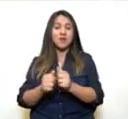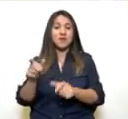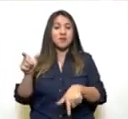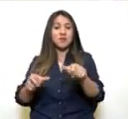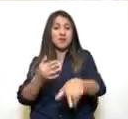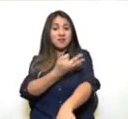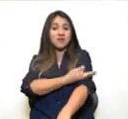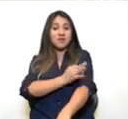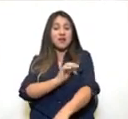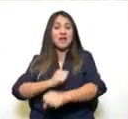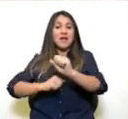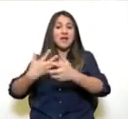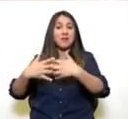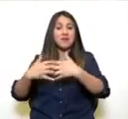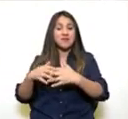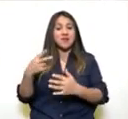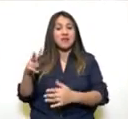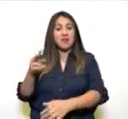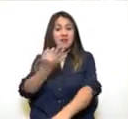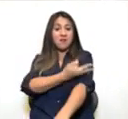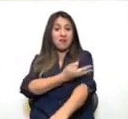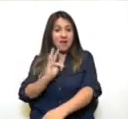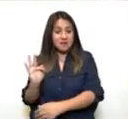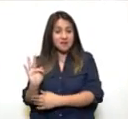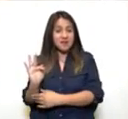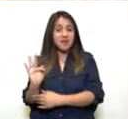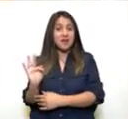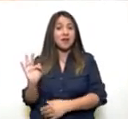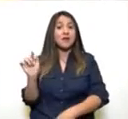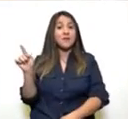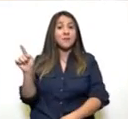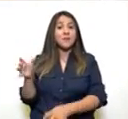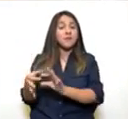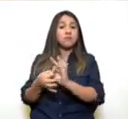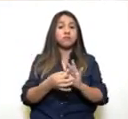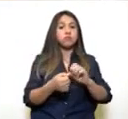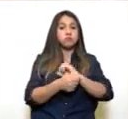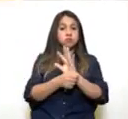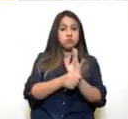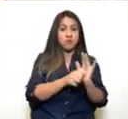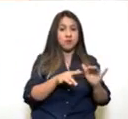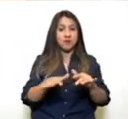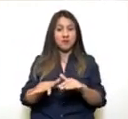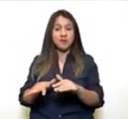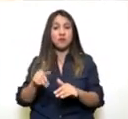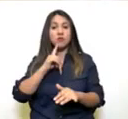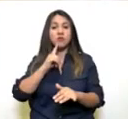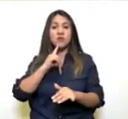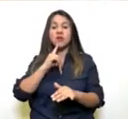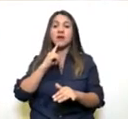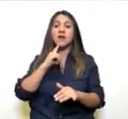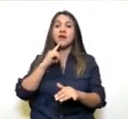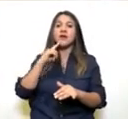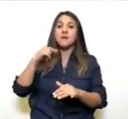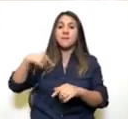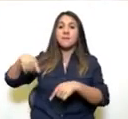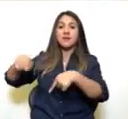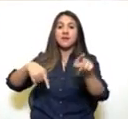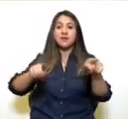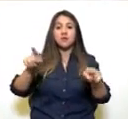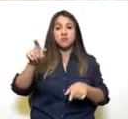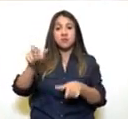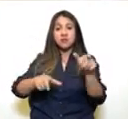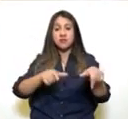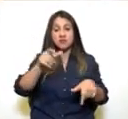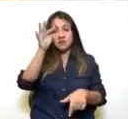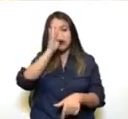con empresas francesas por esta pandemia tuvieron que mandar a sus trabajadores a sus casas